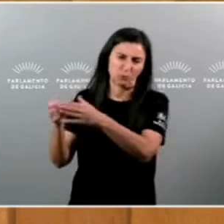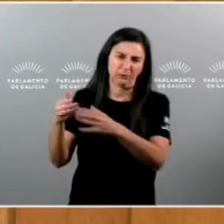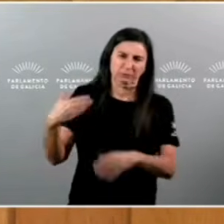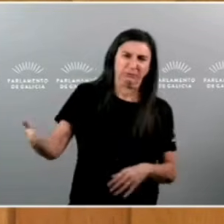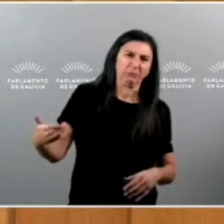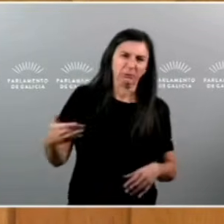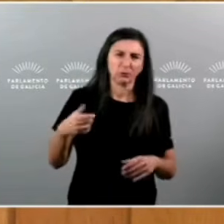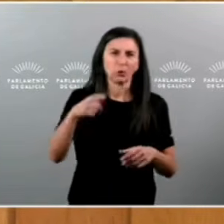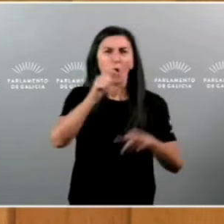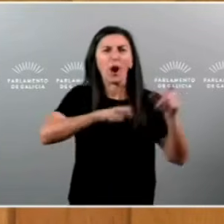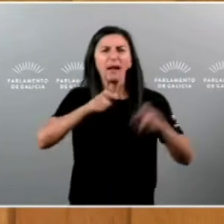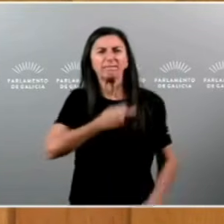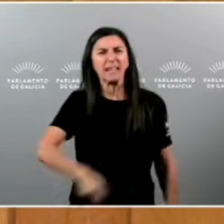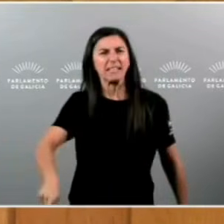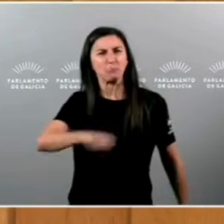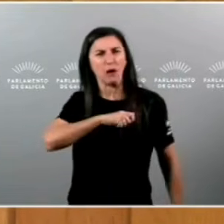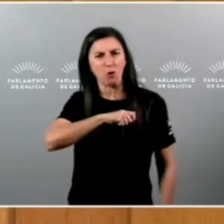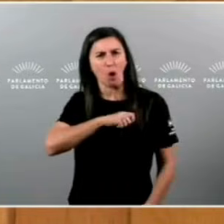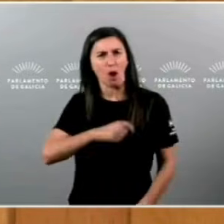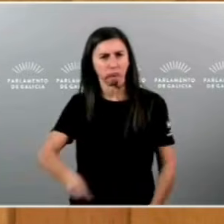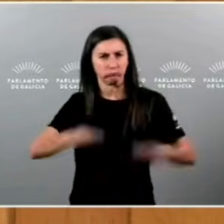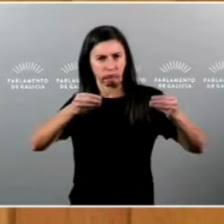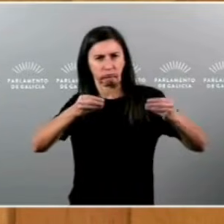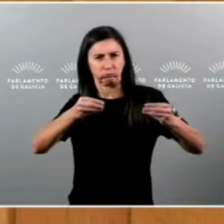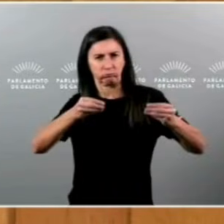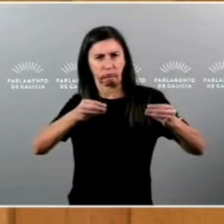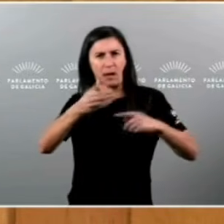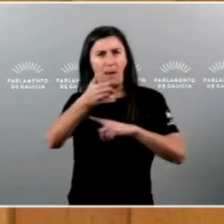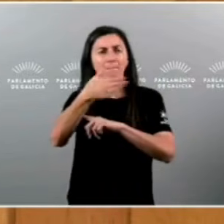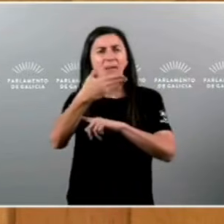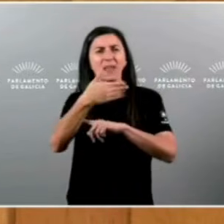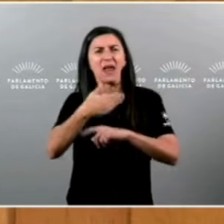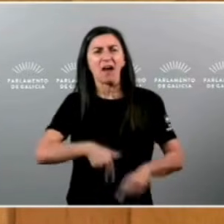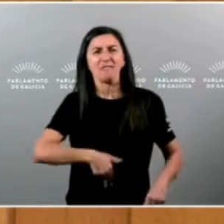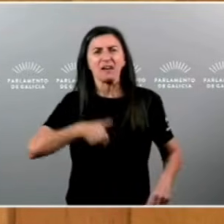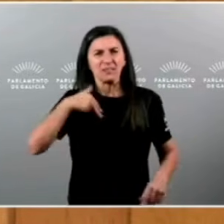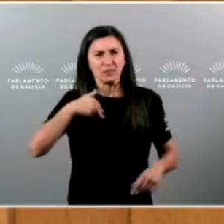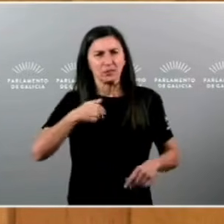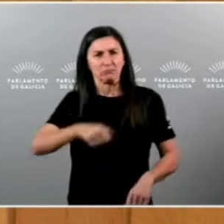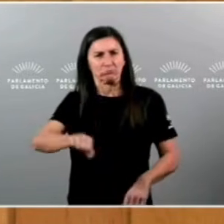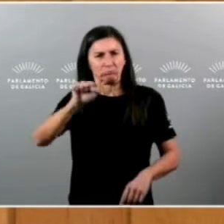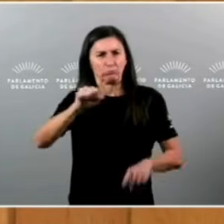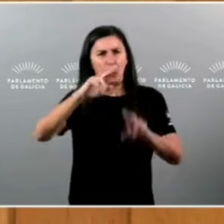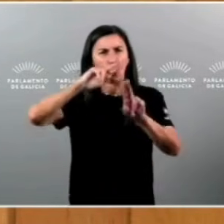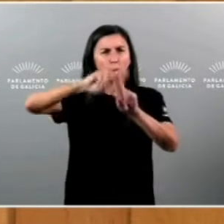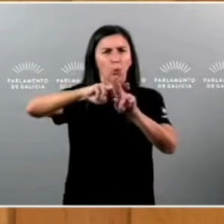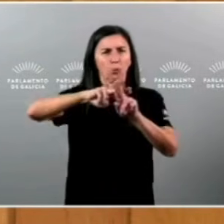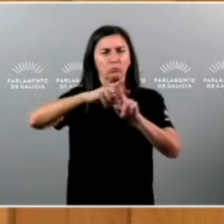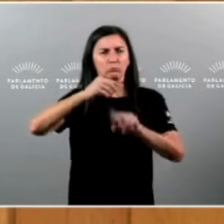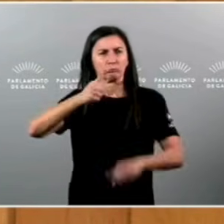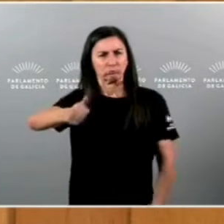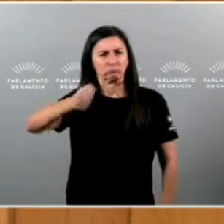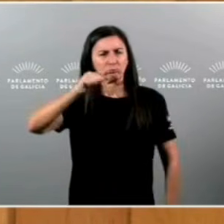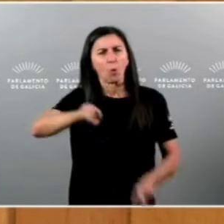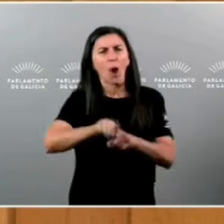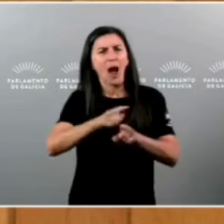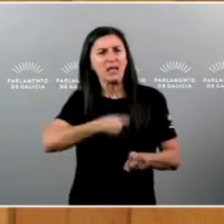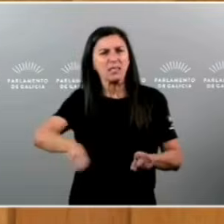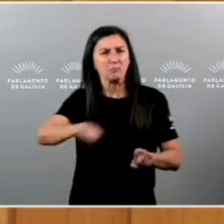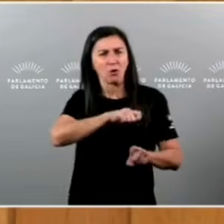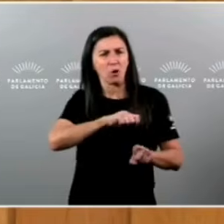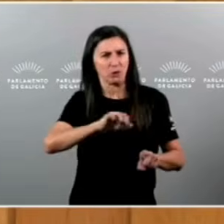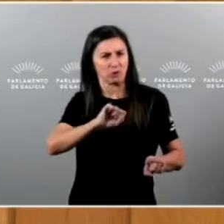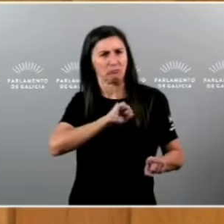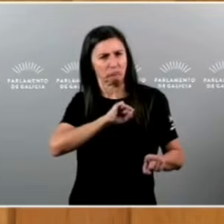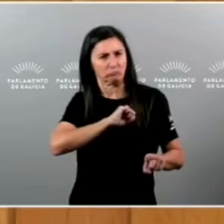gente española, aí, con la bandera franquista y la cruz de Borgoña, buenos españoles, que se